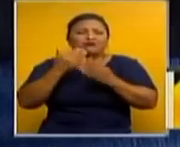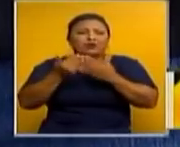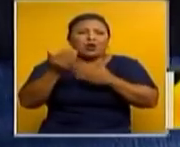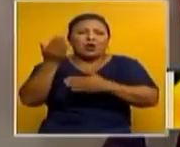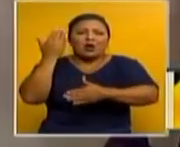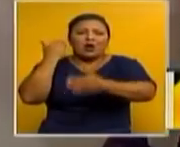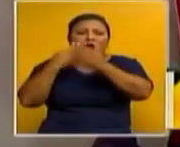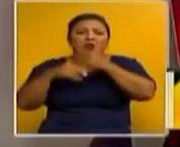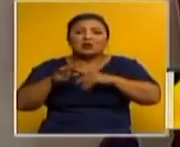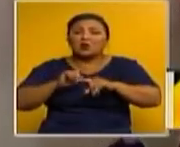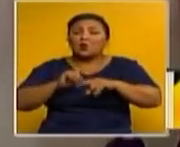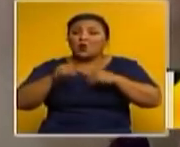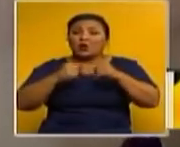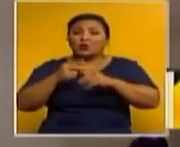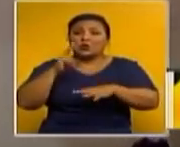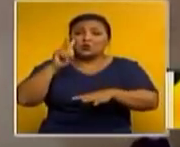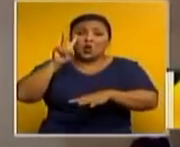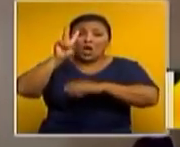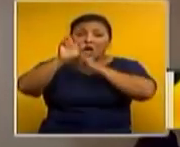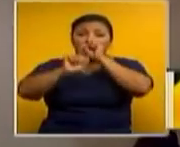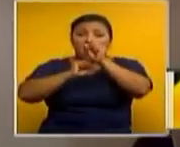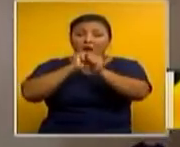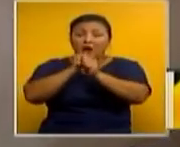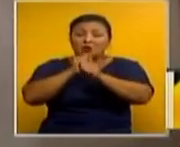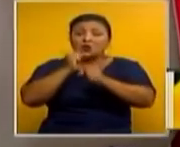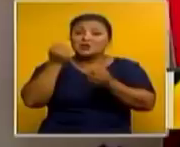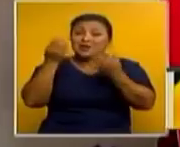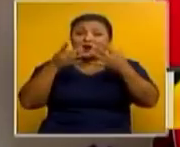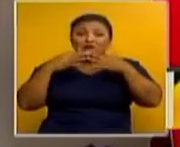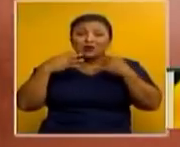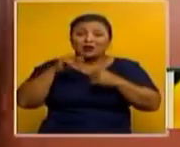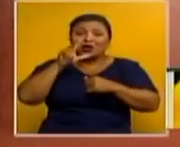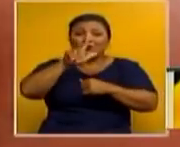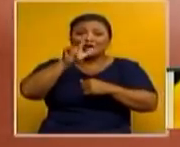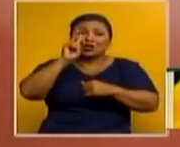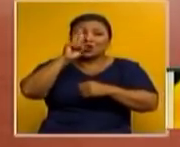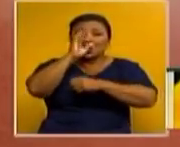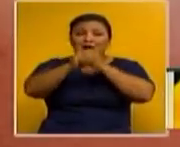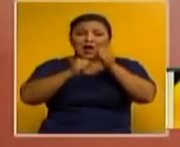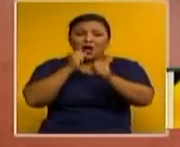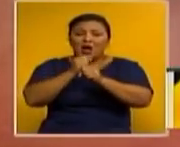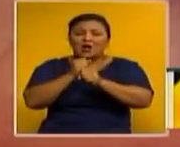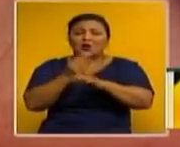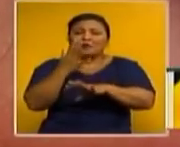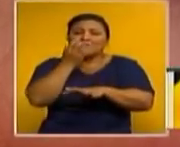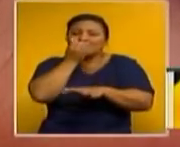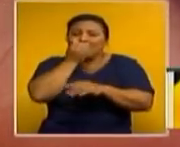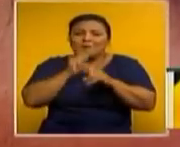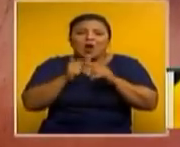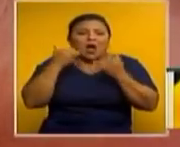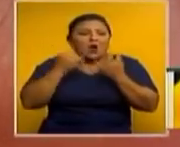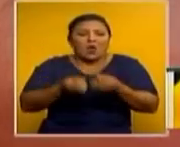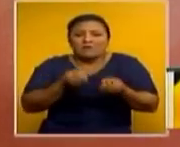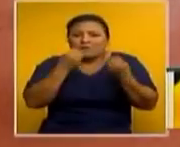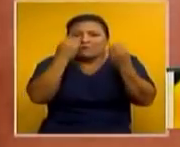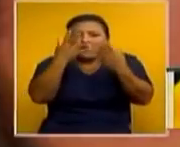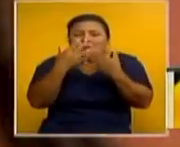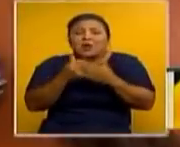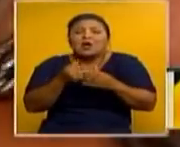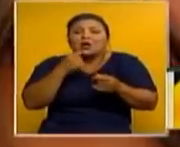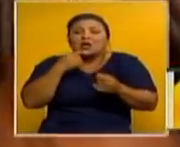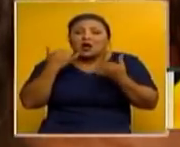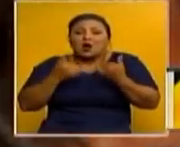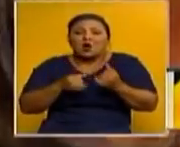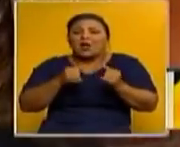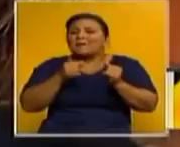fue hace 2 años, cuando cumplió los 32, que decidió llenarse de valor y no callar más, y armar su propio programa denominado